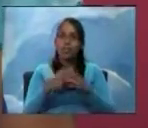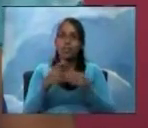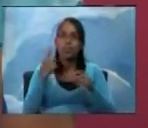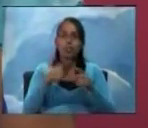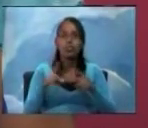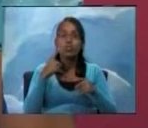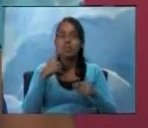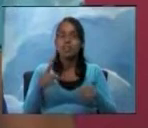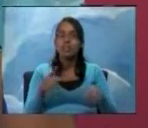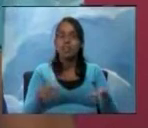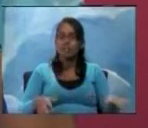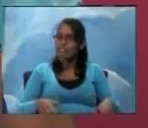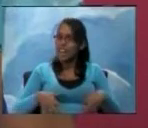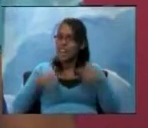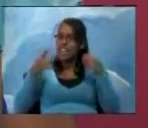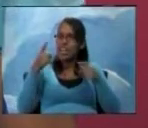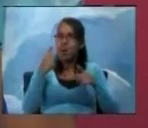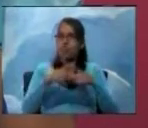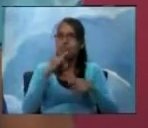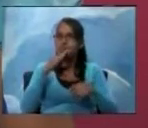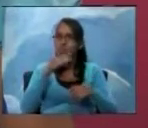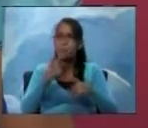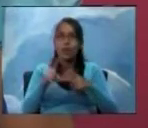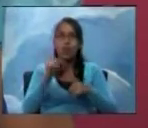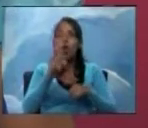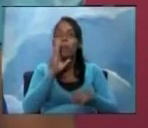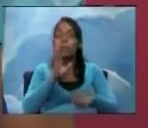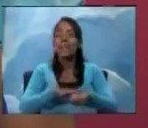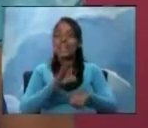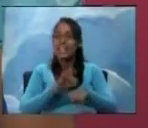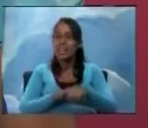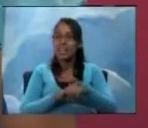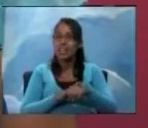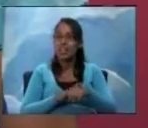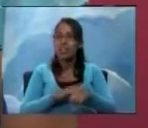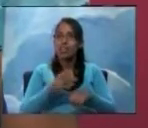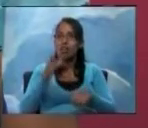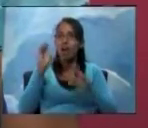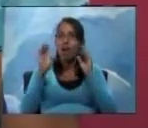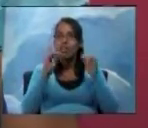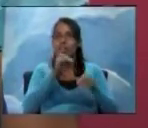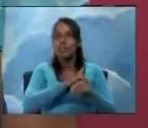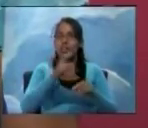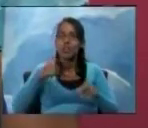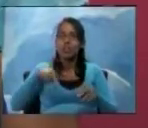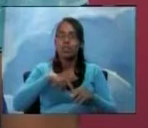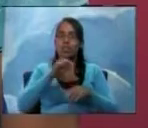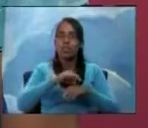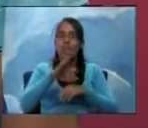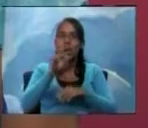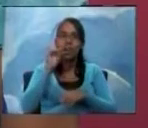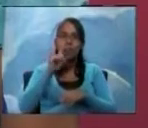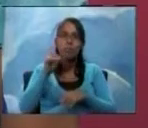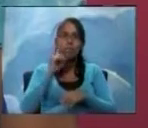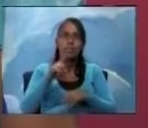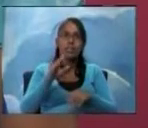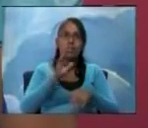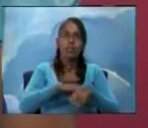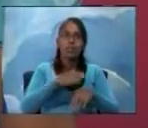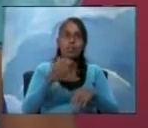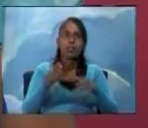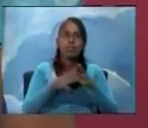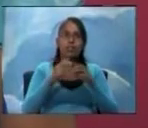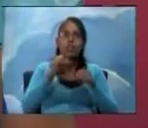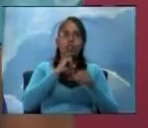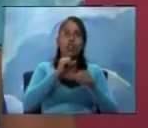dice, airaos, pero no pequéis, ¿verdad? Nos habla de que nosotros debemos dejar la mentira, ¿verdad? ¿Por qué?